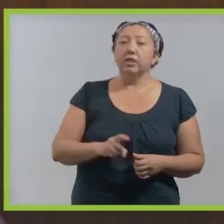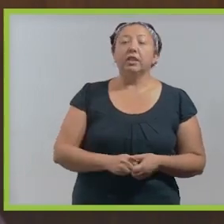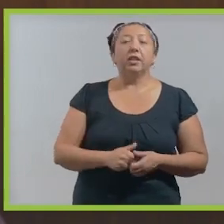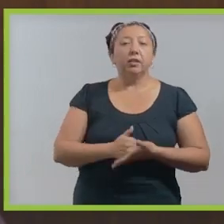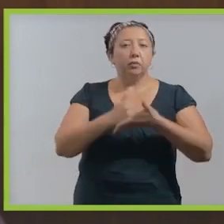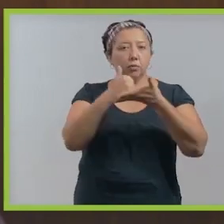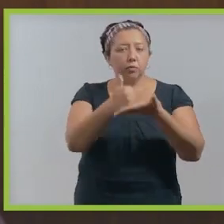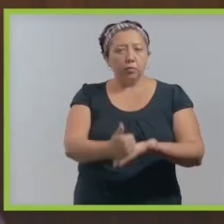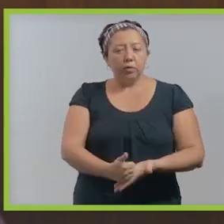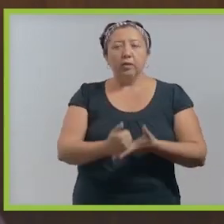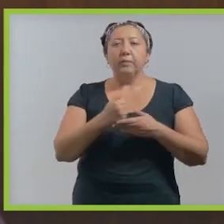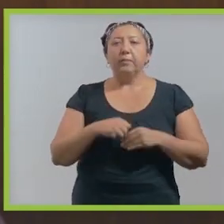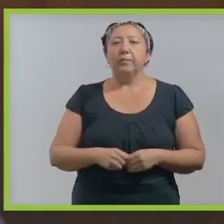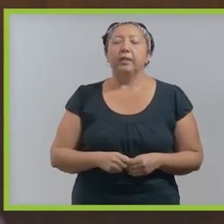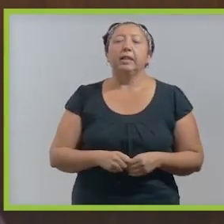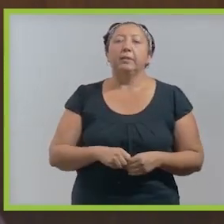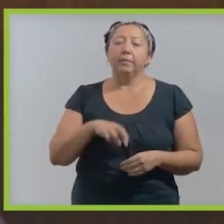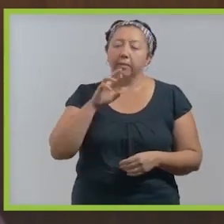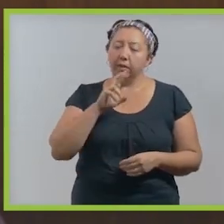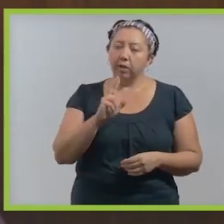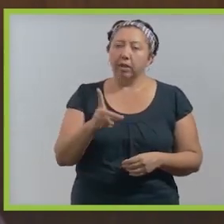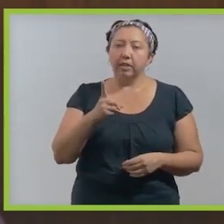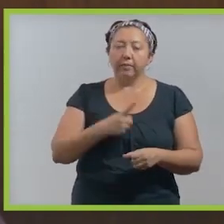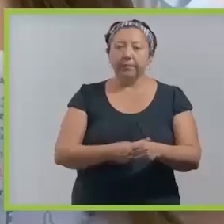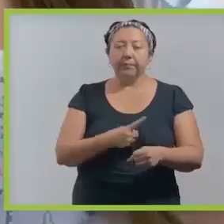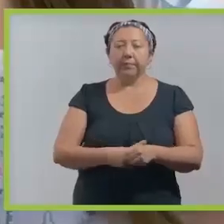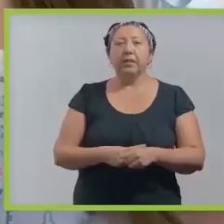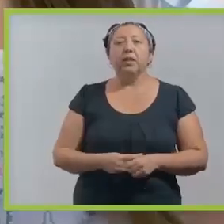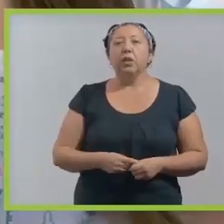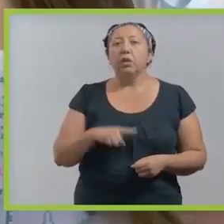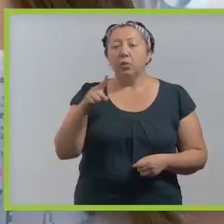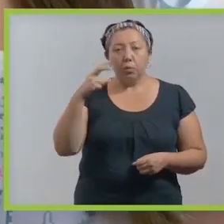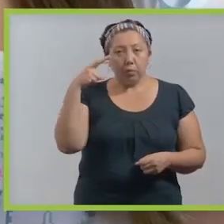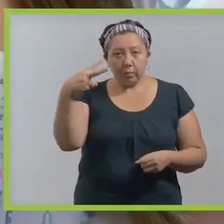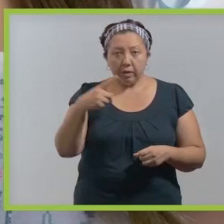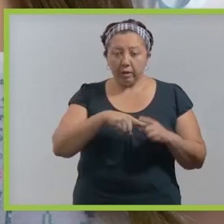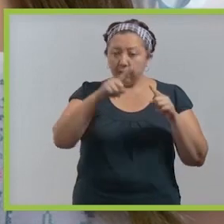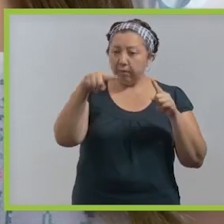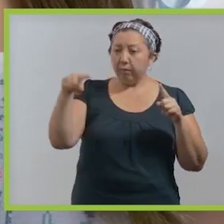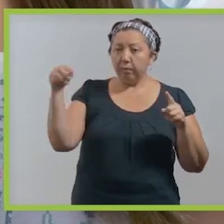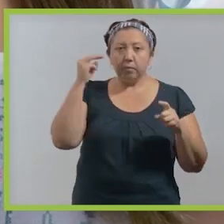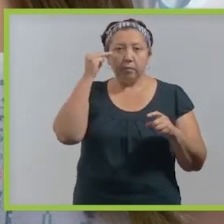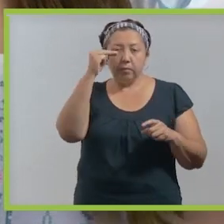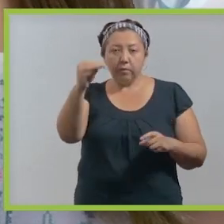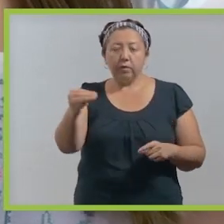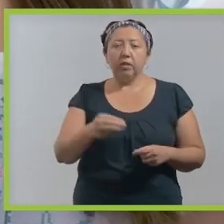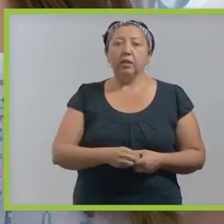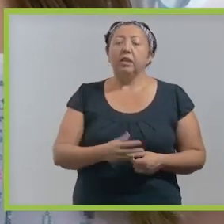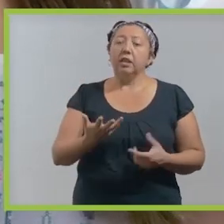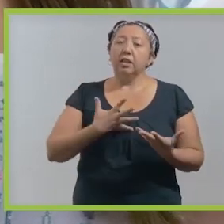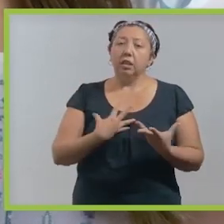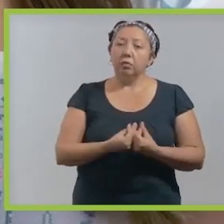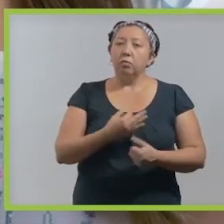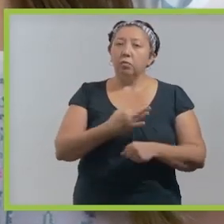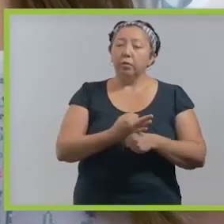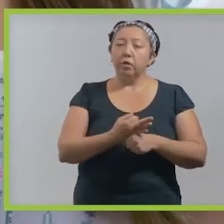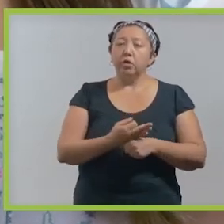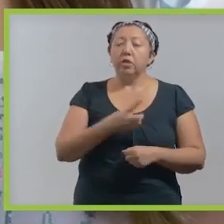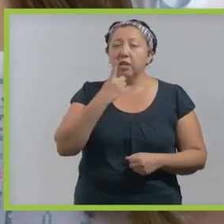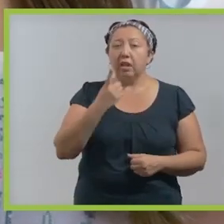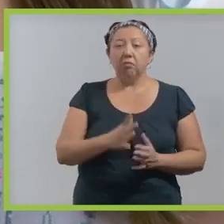nos permitan pues ir sobrellevando esta pandemia, ¿no? Como tú lo viste en las tablas que hemos mostrado, llegó un momento en el que